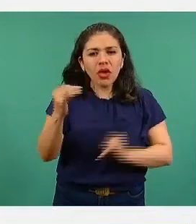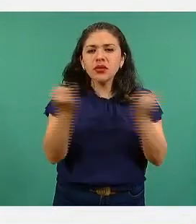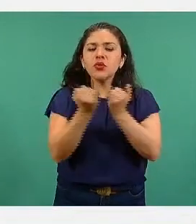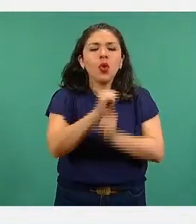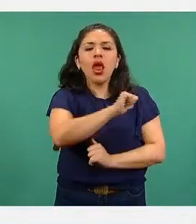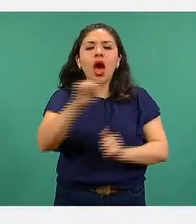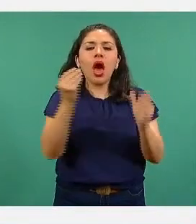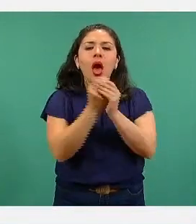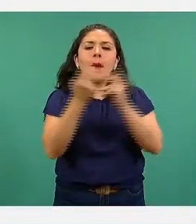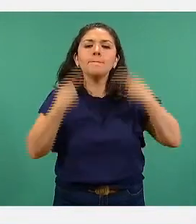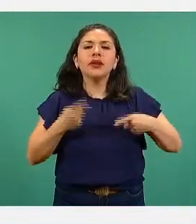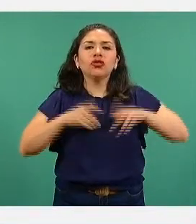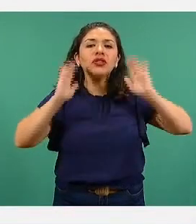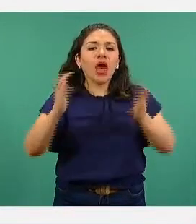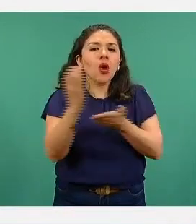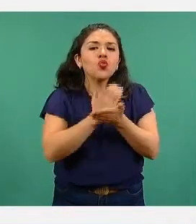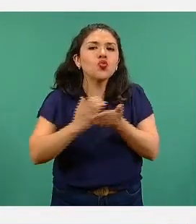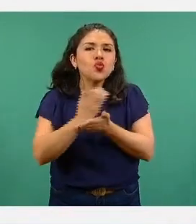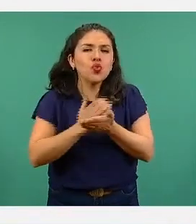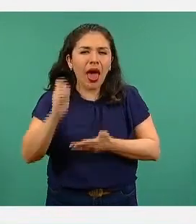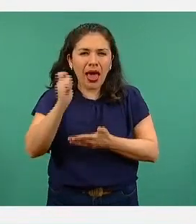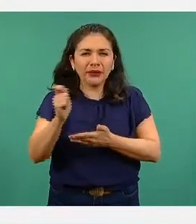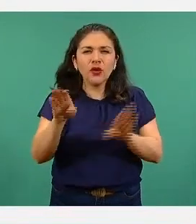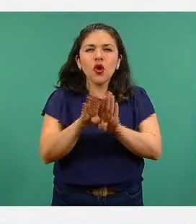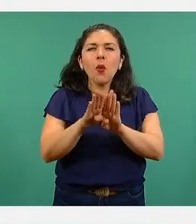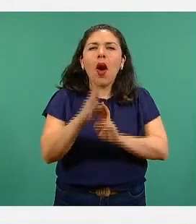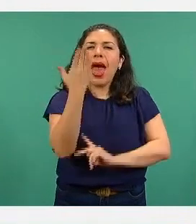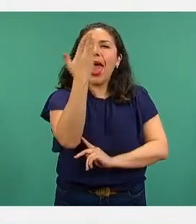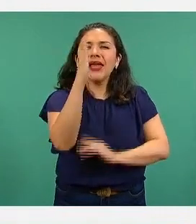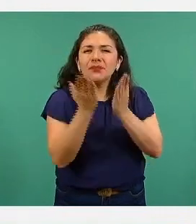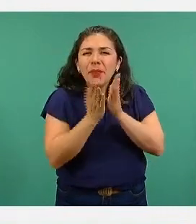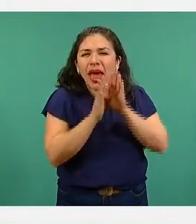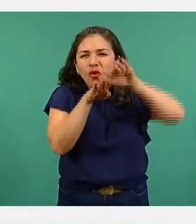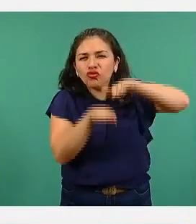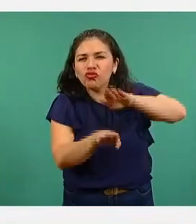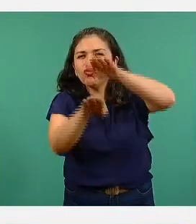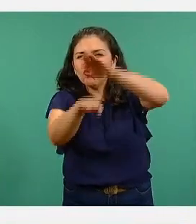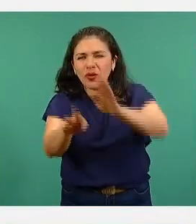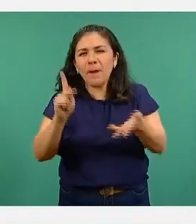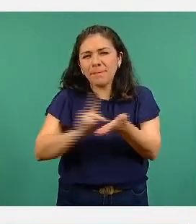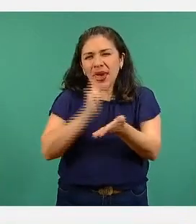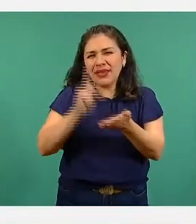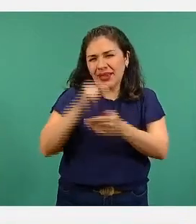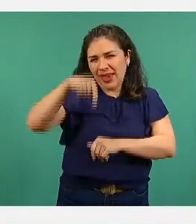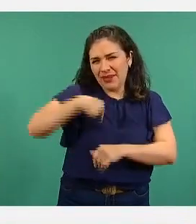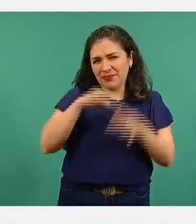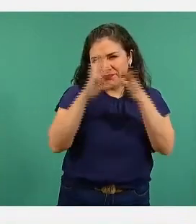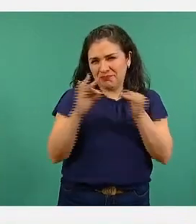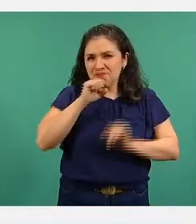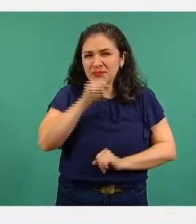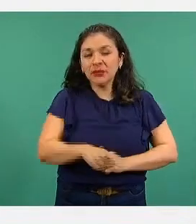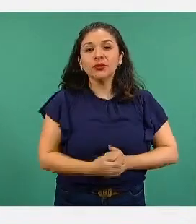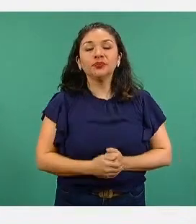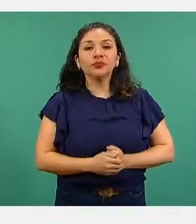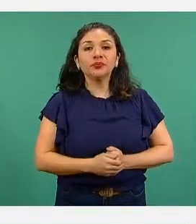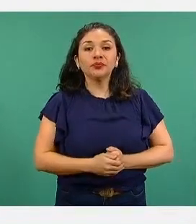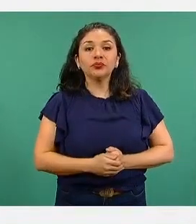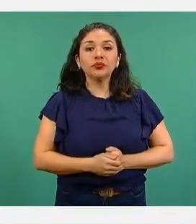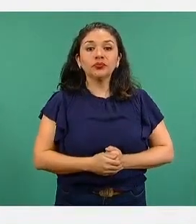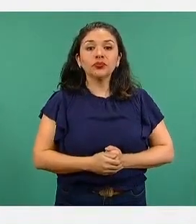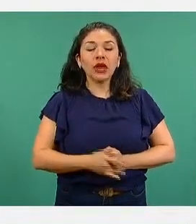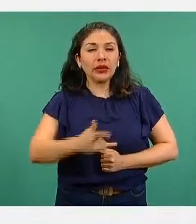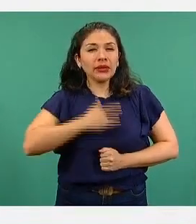las personas recuperadas. Era la famosa gráfica espejo de la que se ha hablado en muchas de las ocasiones. En los